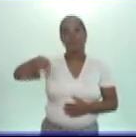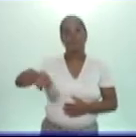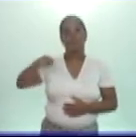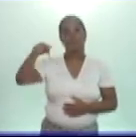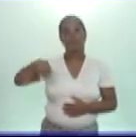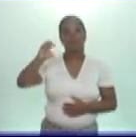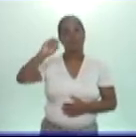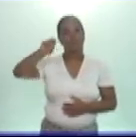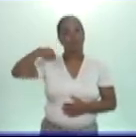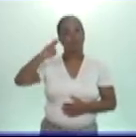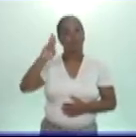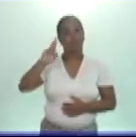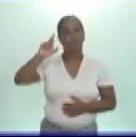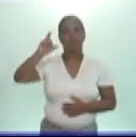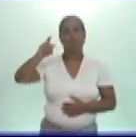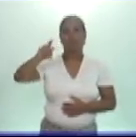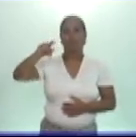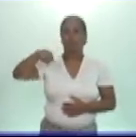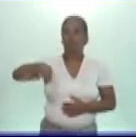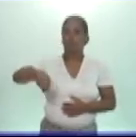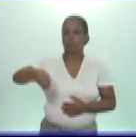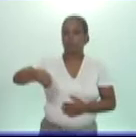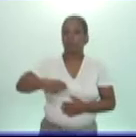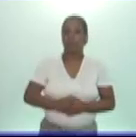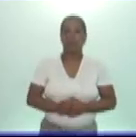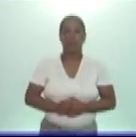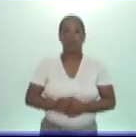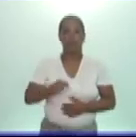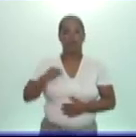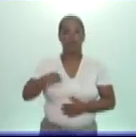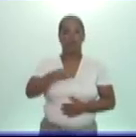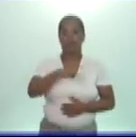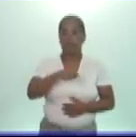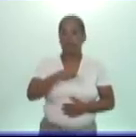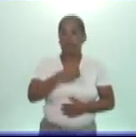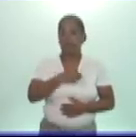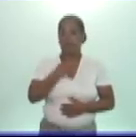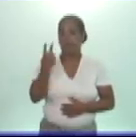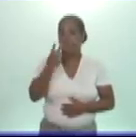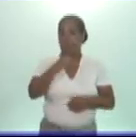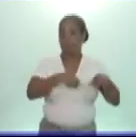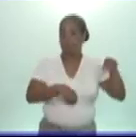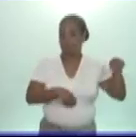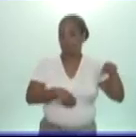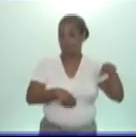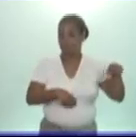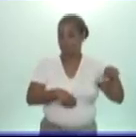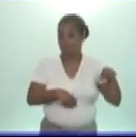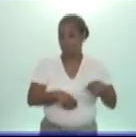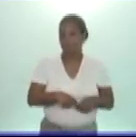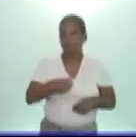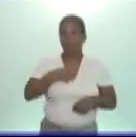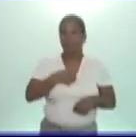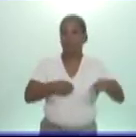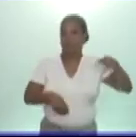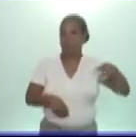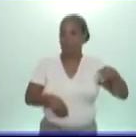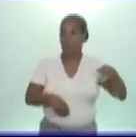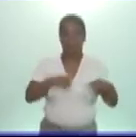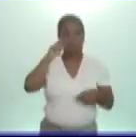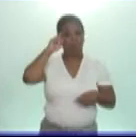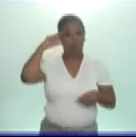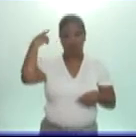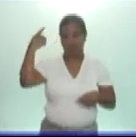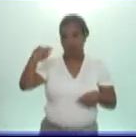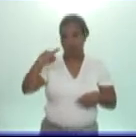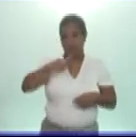kilogramos. Y aquí tengo esto, que no sé lo que pesa, y tengo una pesa que se expresa mediante el dato